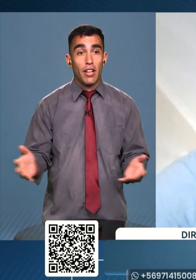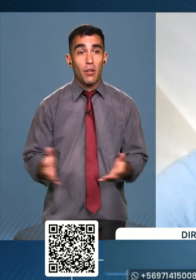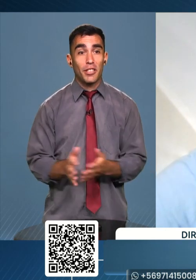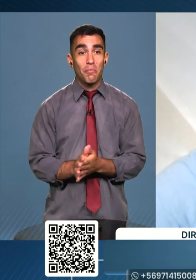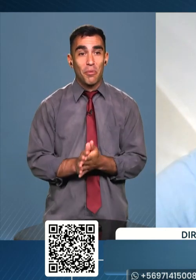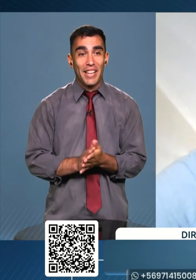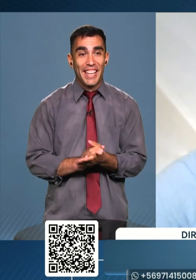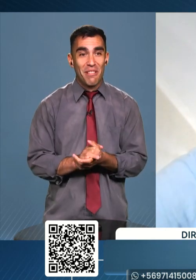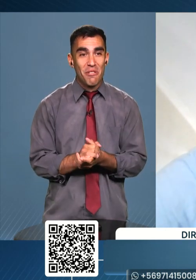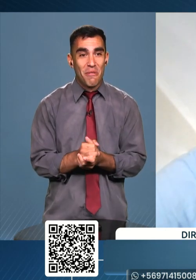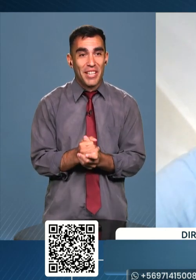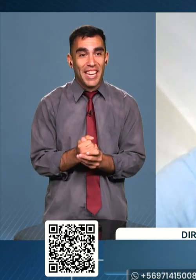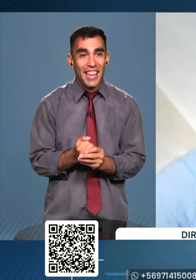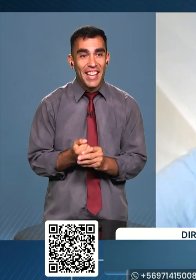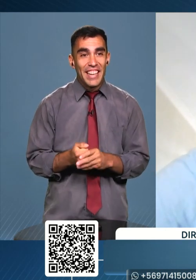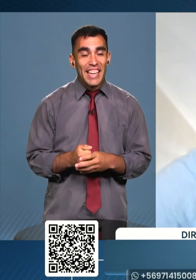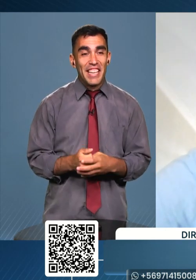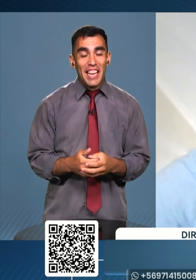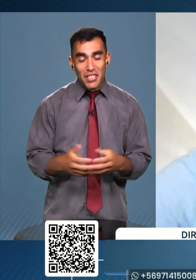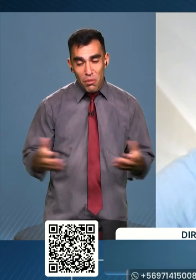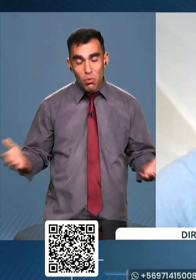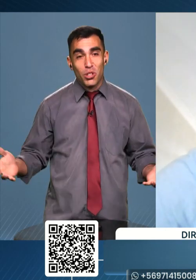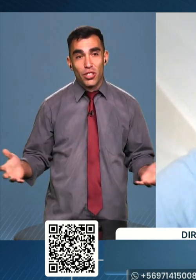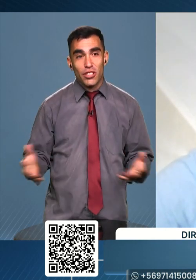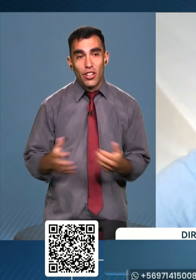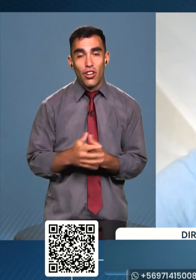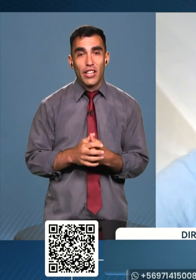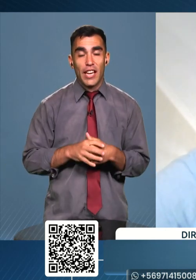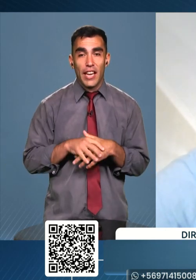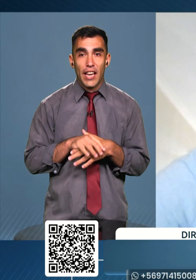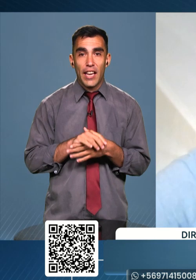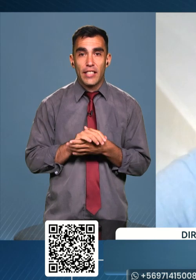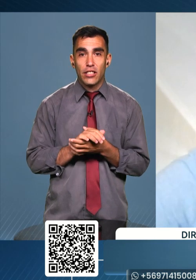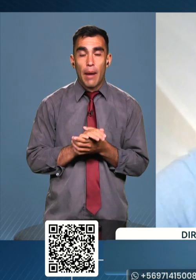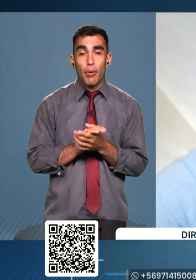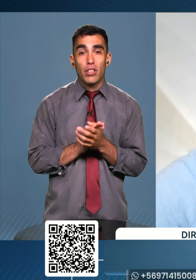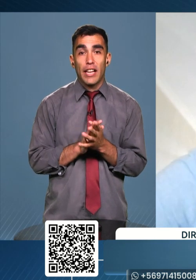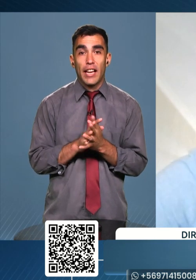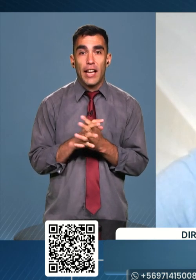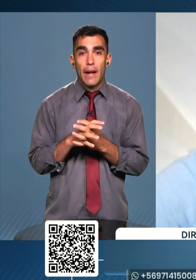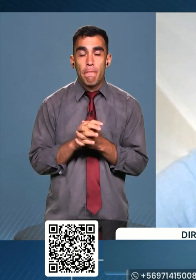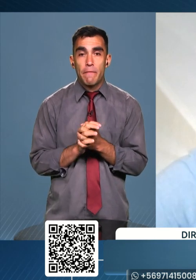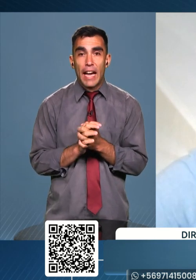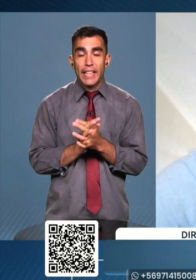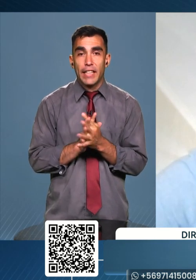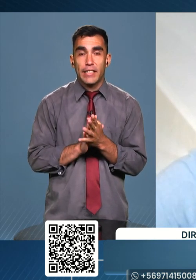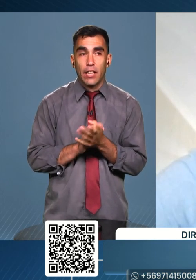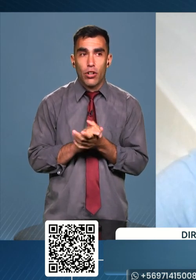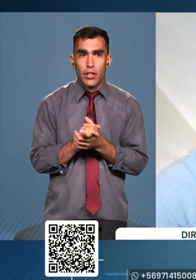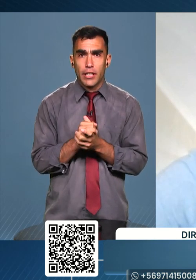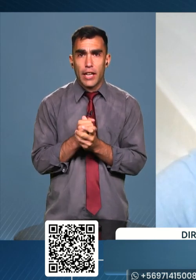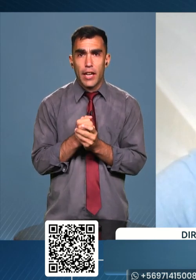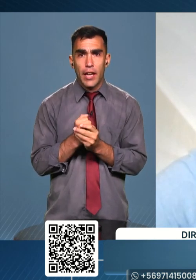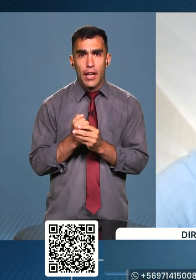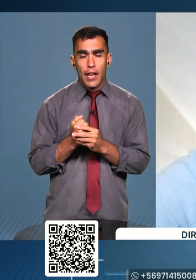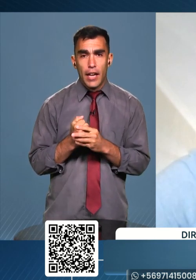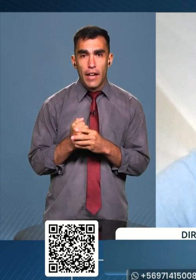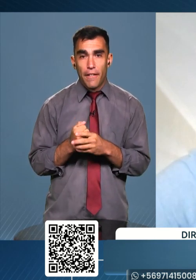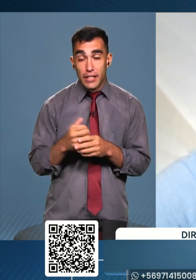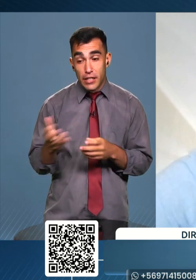felicitaciones para toda la educación pública de Temuco, porque son muchos los que aportan a este desarrollo. Así